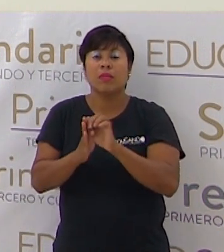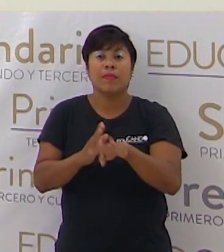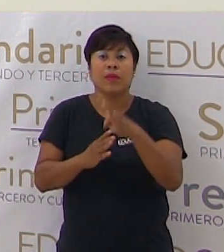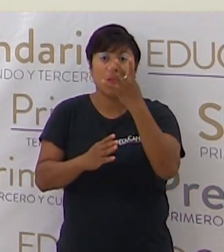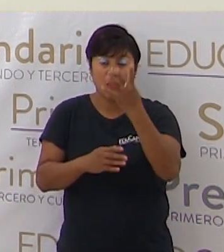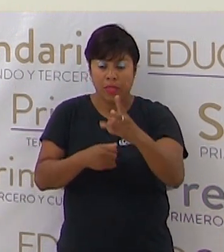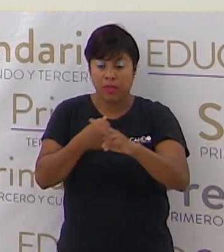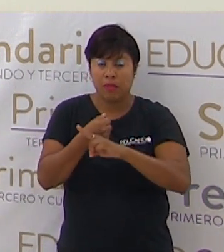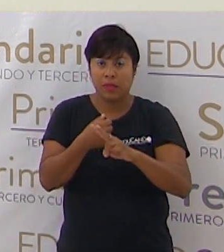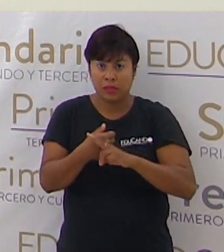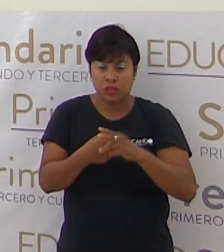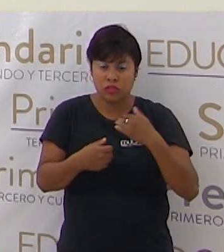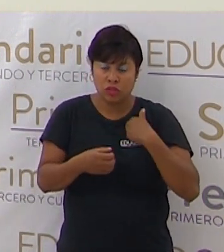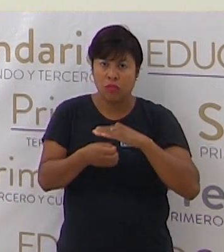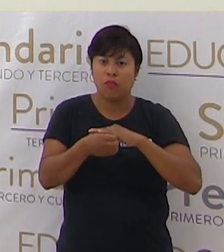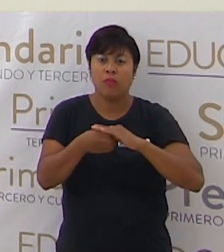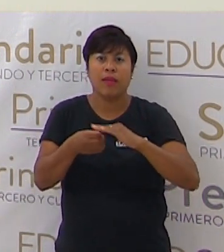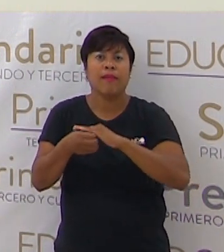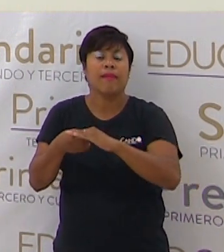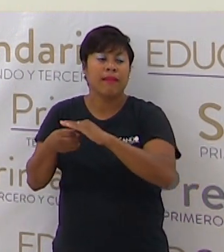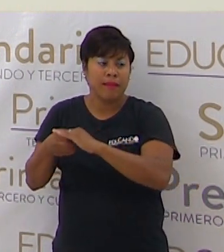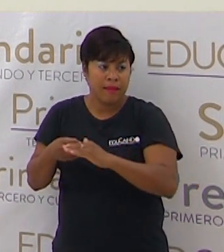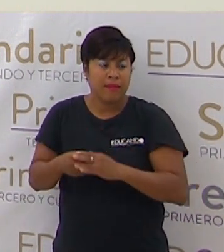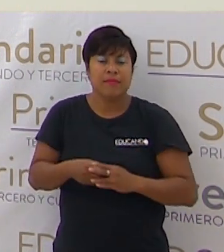vasitos yo voy a llenar